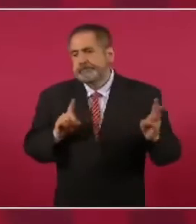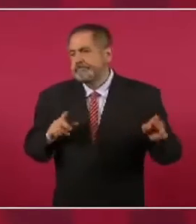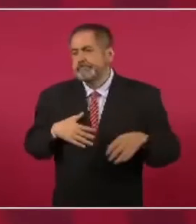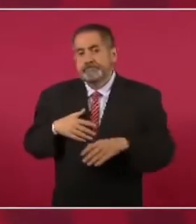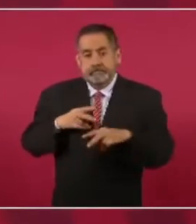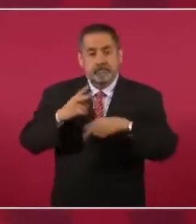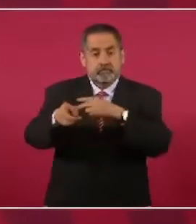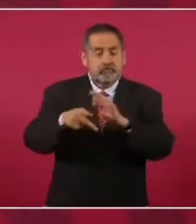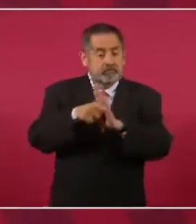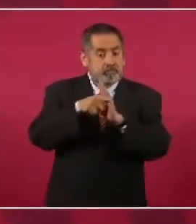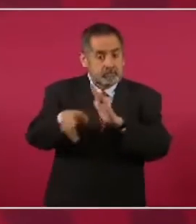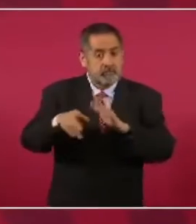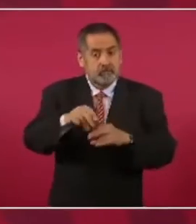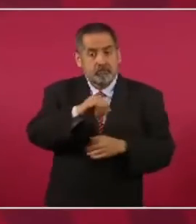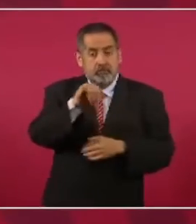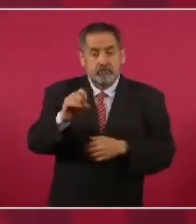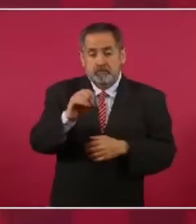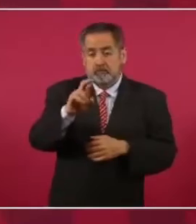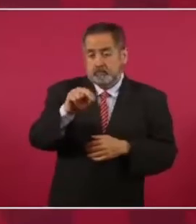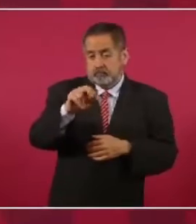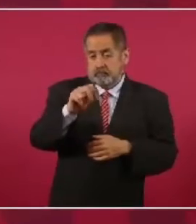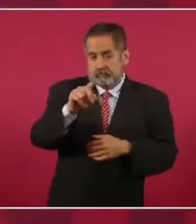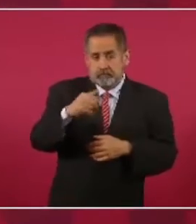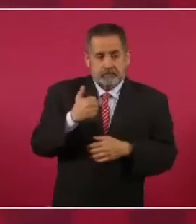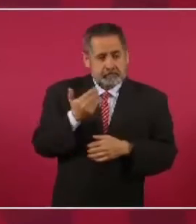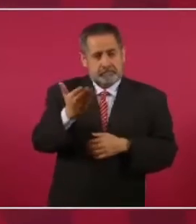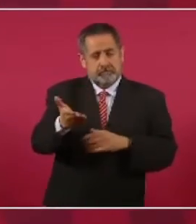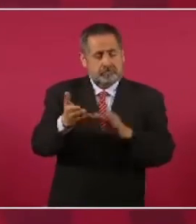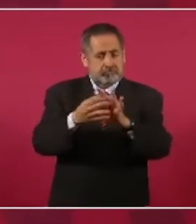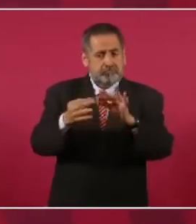jornada y ahí pedí